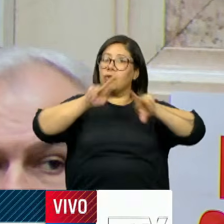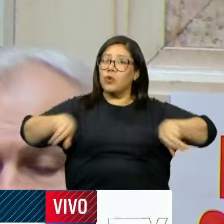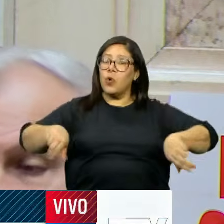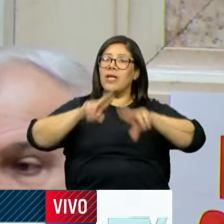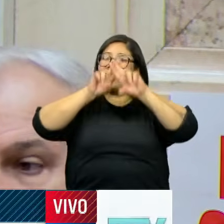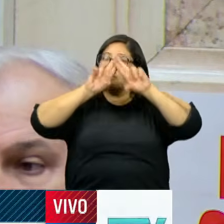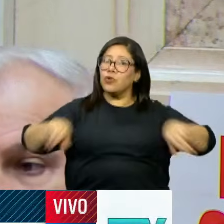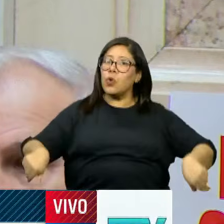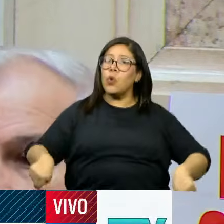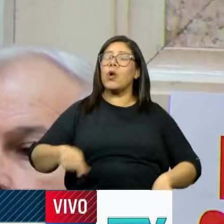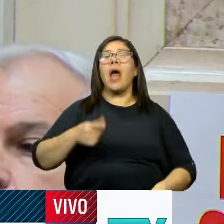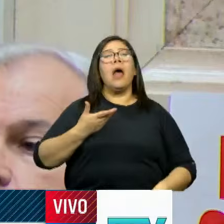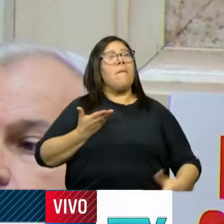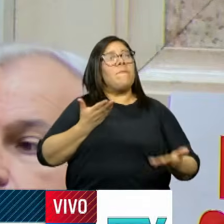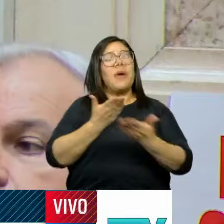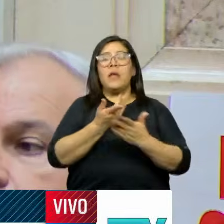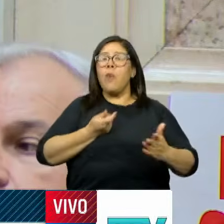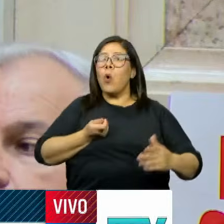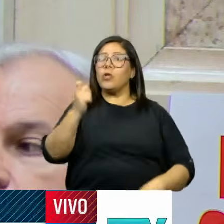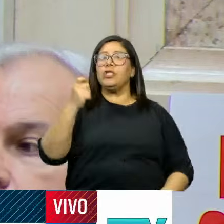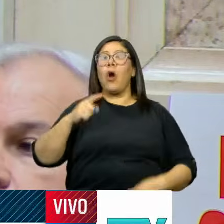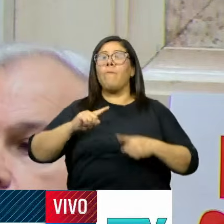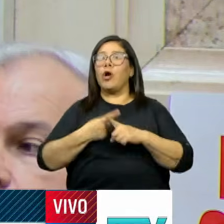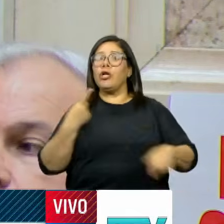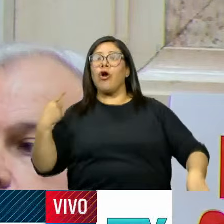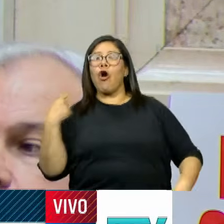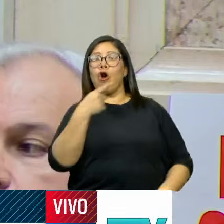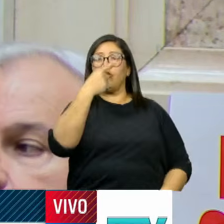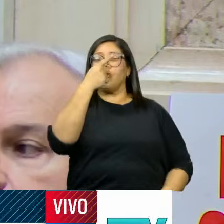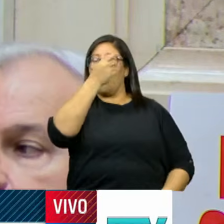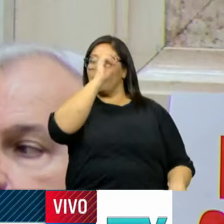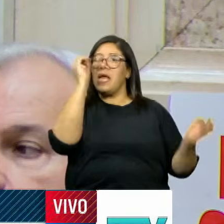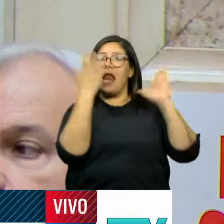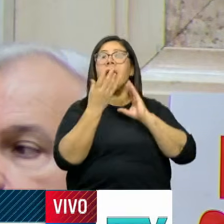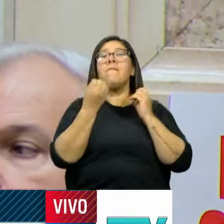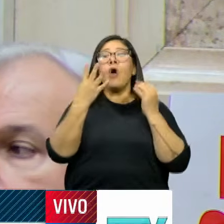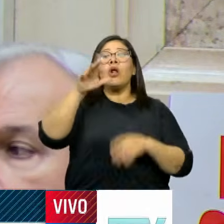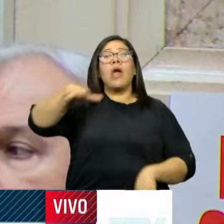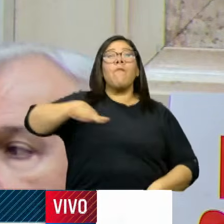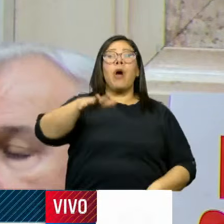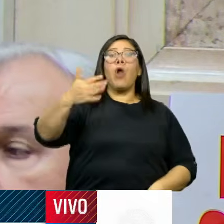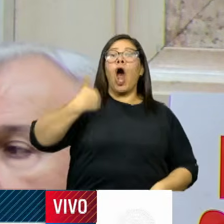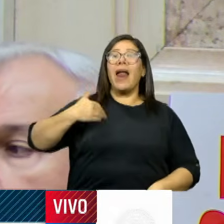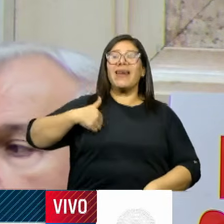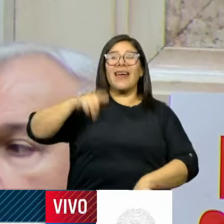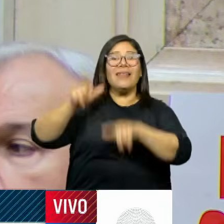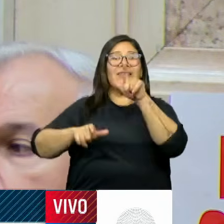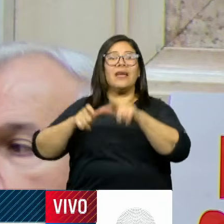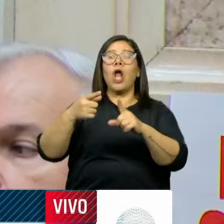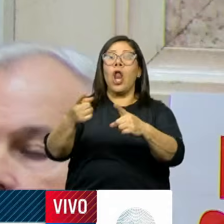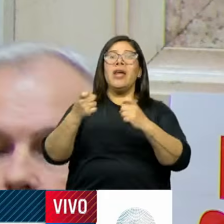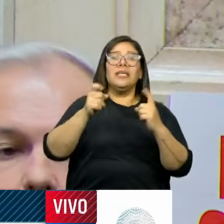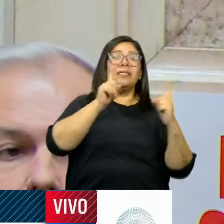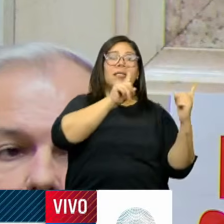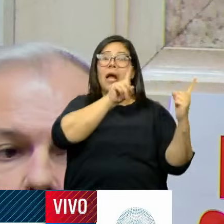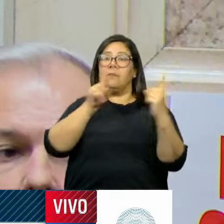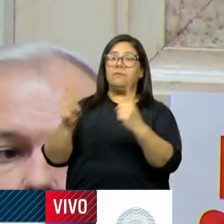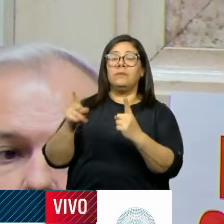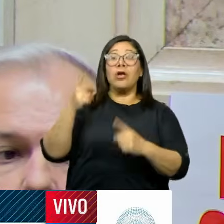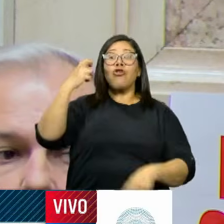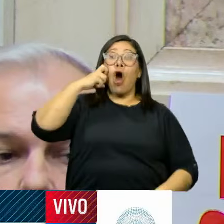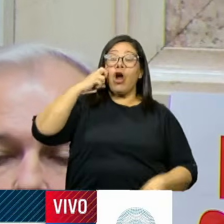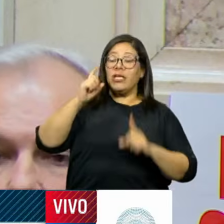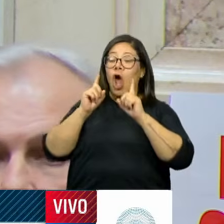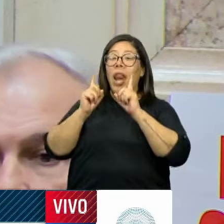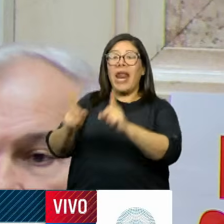el juicio político a Milei, porque el pueblo argentino tiene que tener esa respuesta del Parlamento para ganar